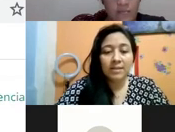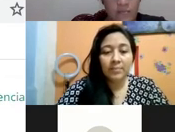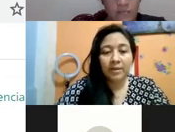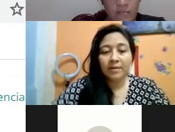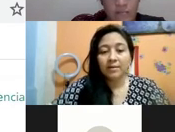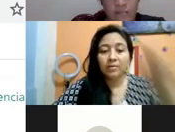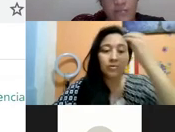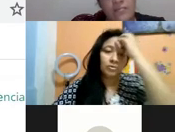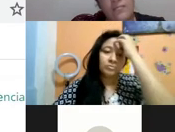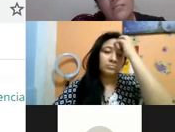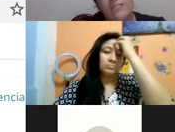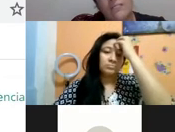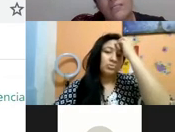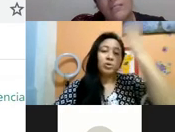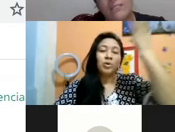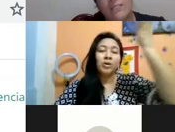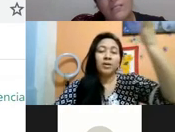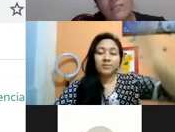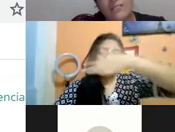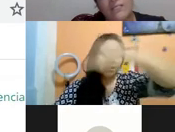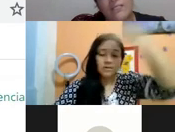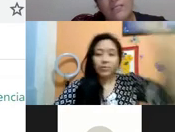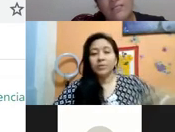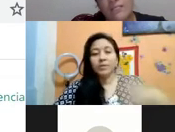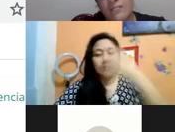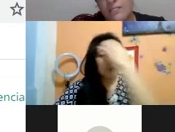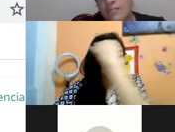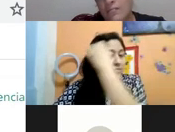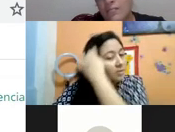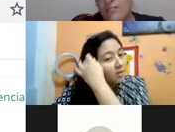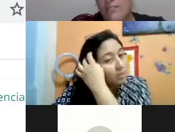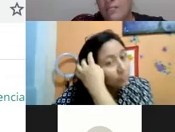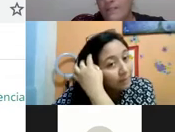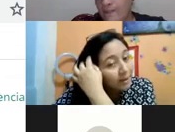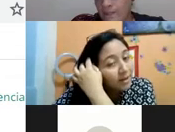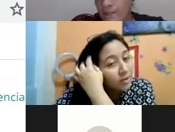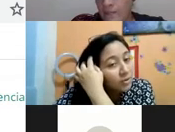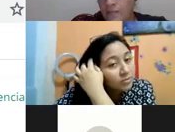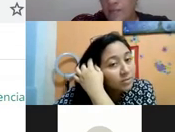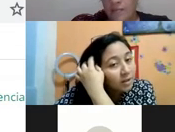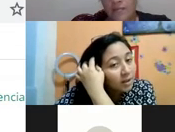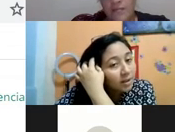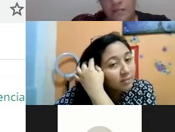igual se le puede dar lo que se le atribuye a cualquier texto, ¿sí? Un tamaño,